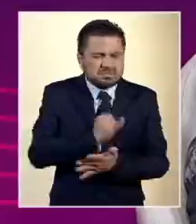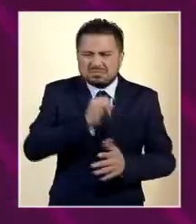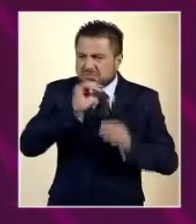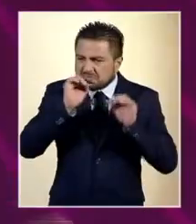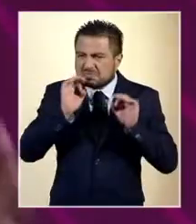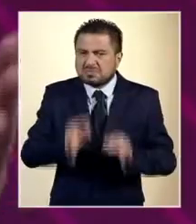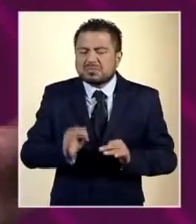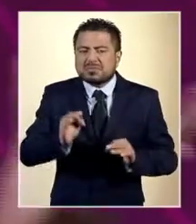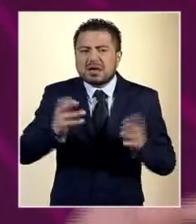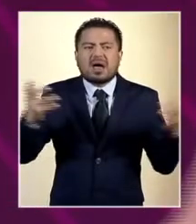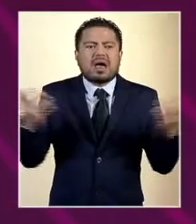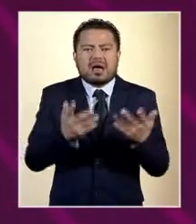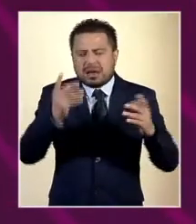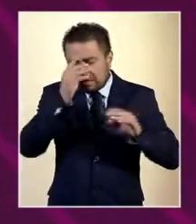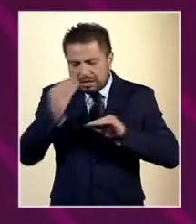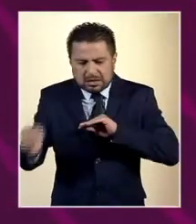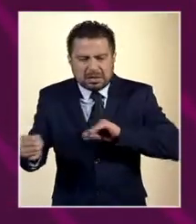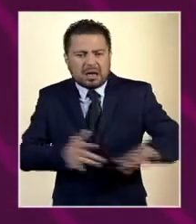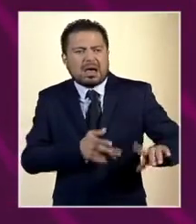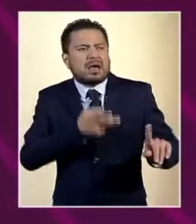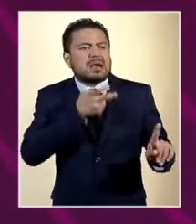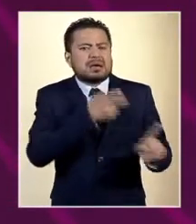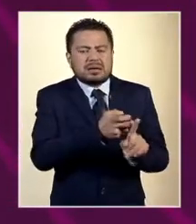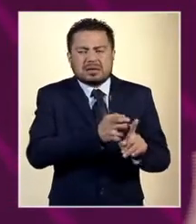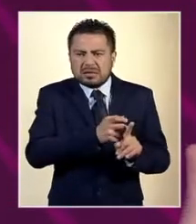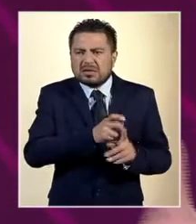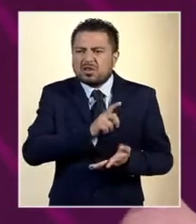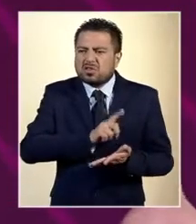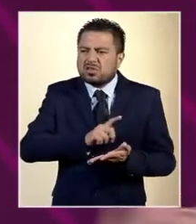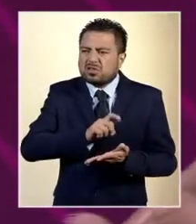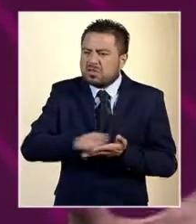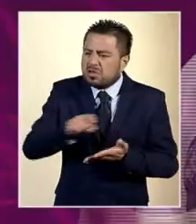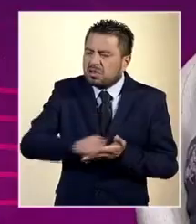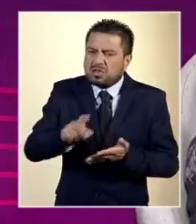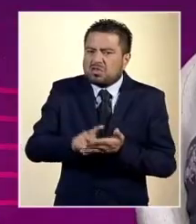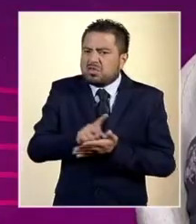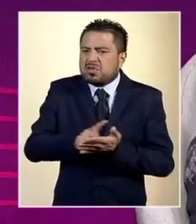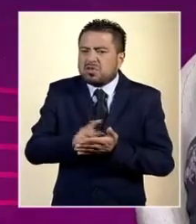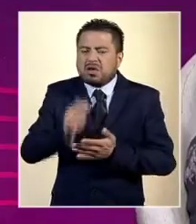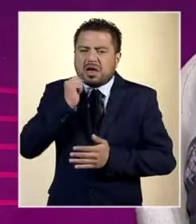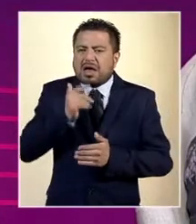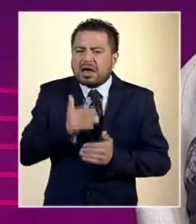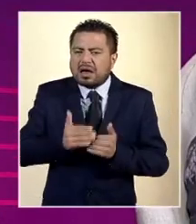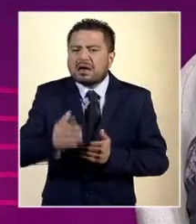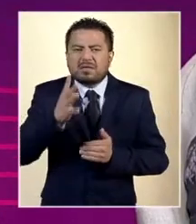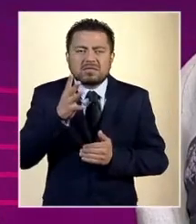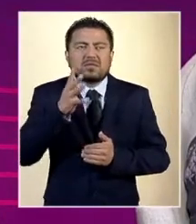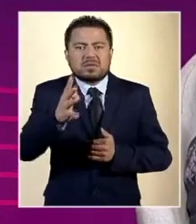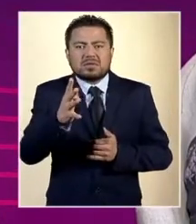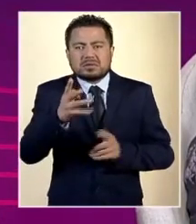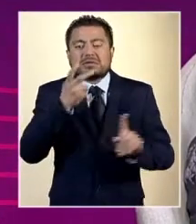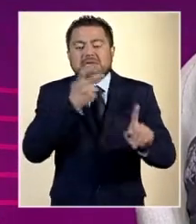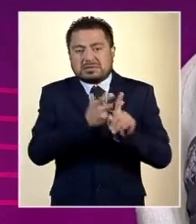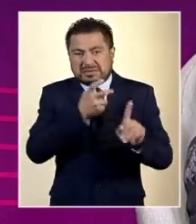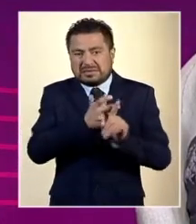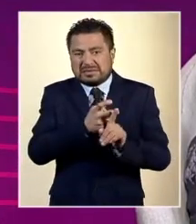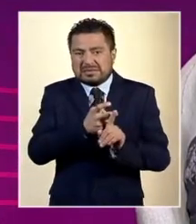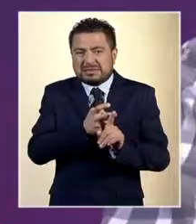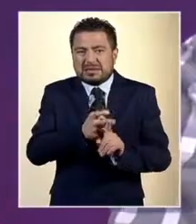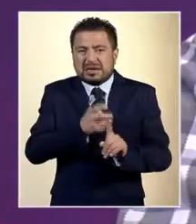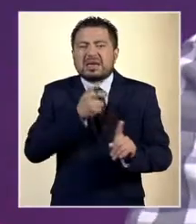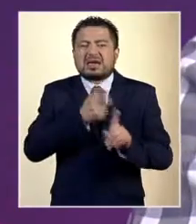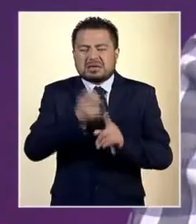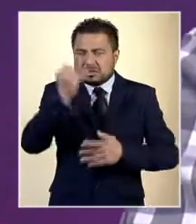apostarle a que van a dejar de consumir drogas en algún momento es